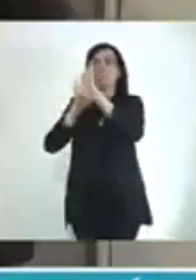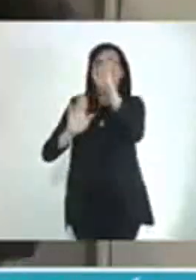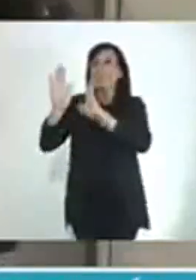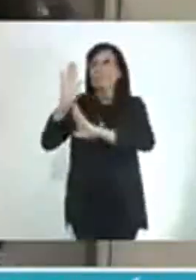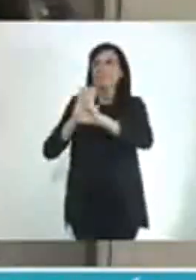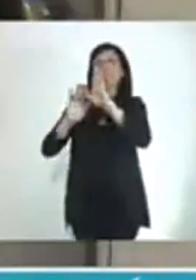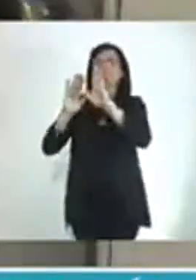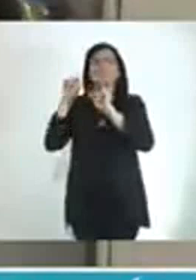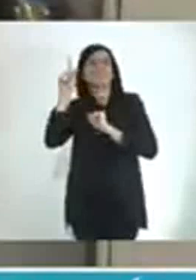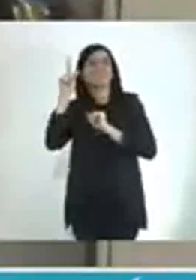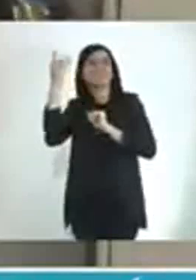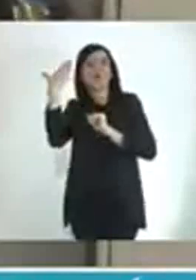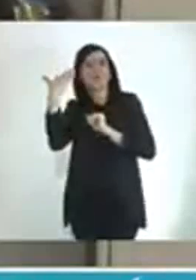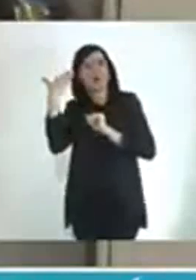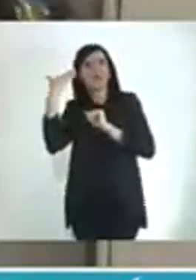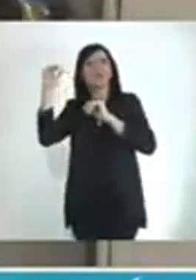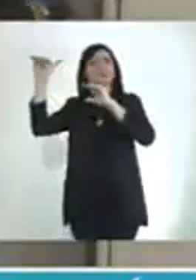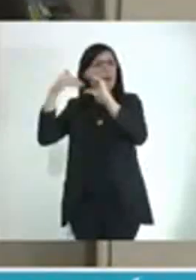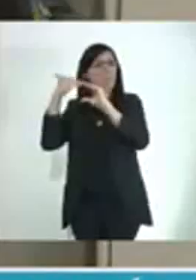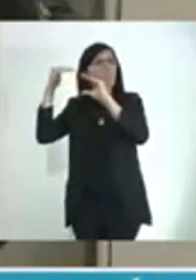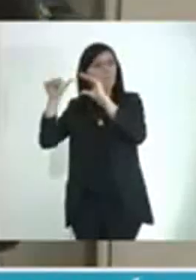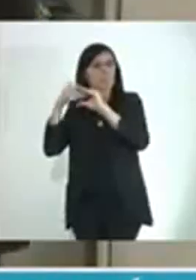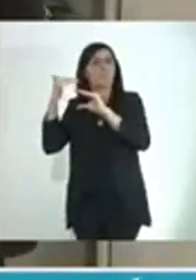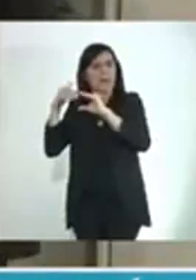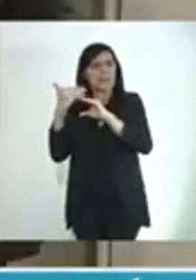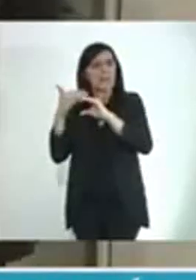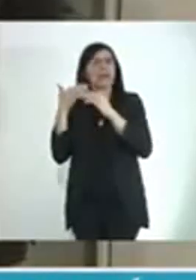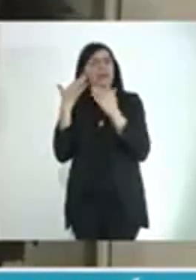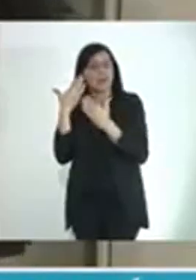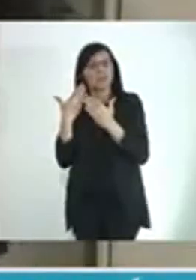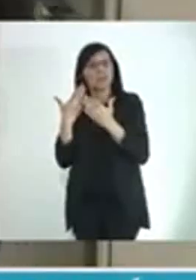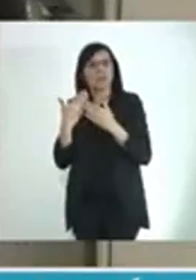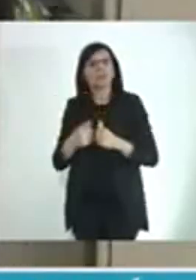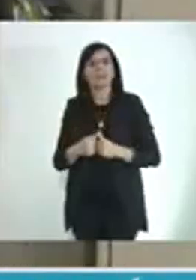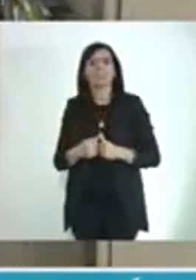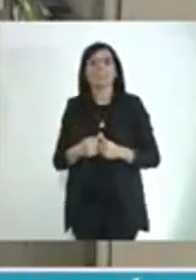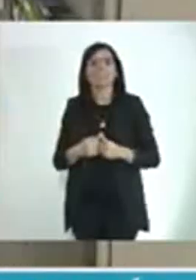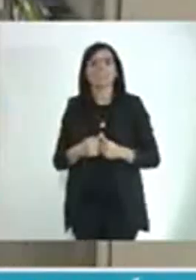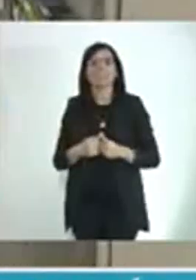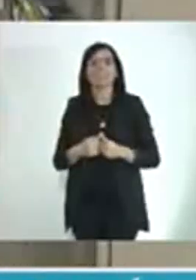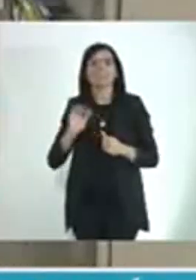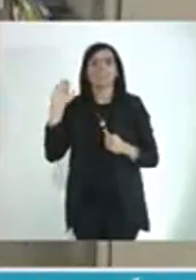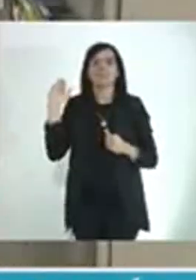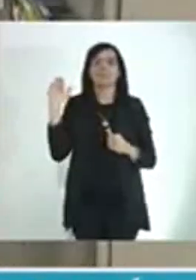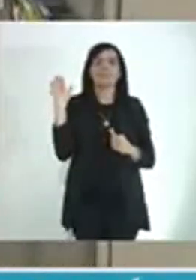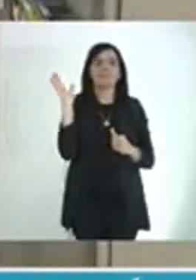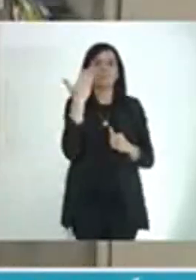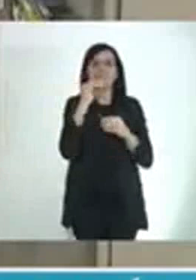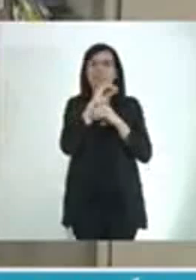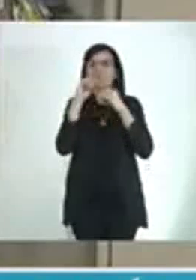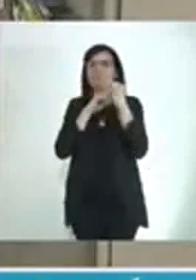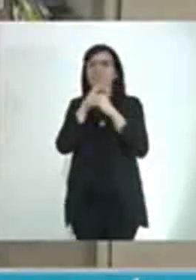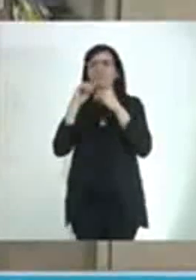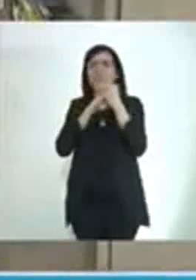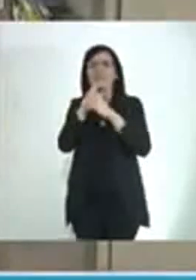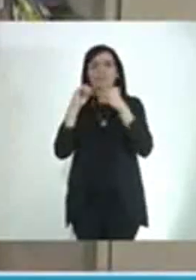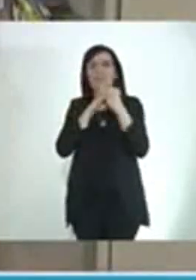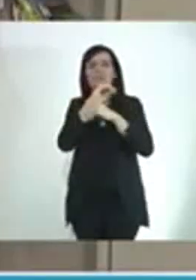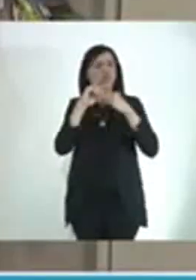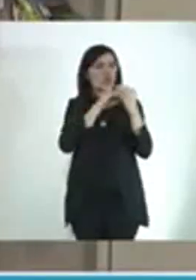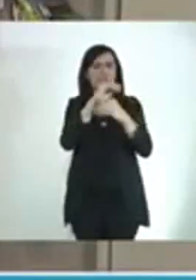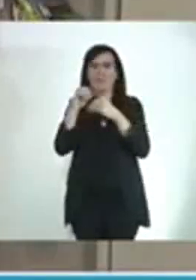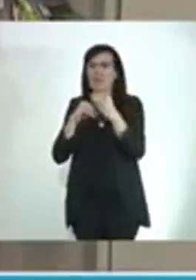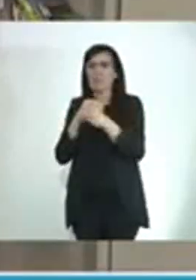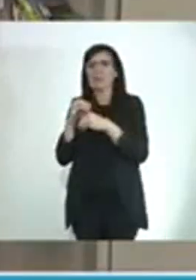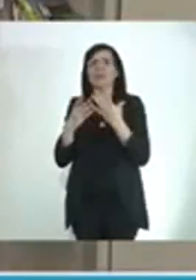estar de alguna manera presente virtualmente en esta jornada, ¿no? Exactamente, a toda la familia educativa, sin duda alguna, muchísimas